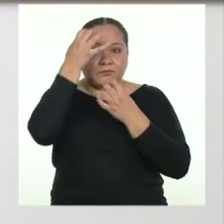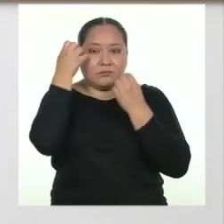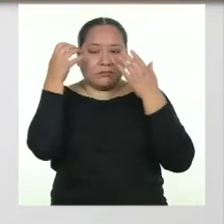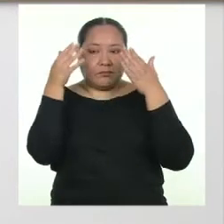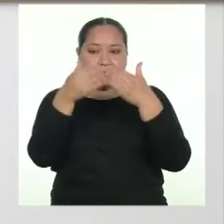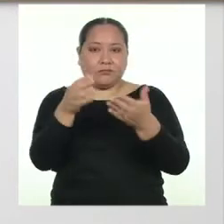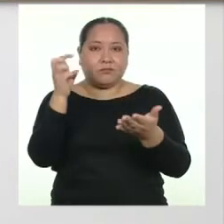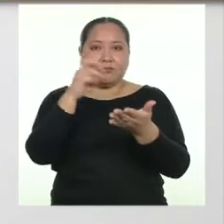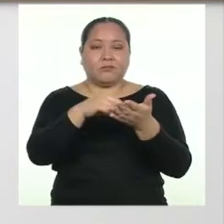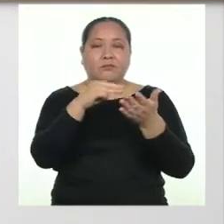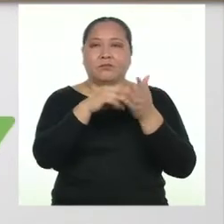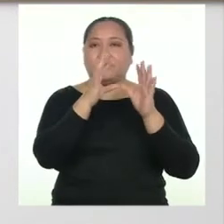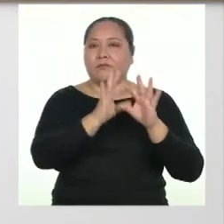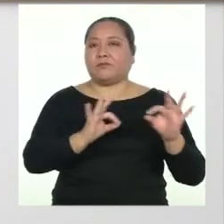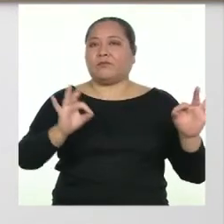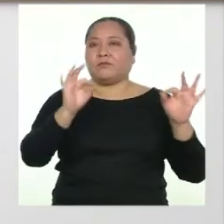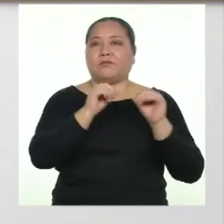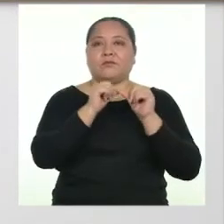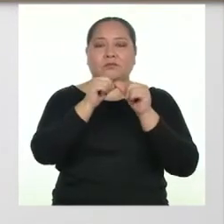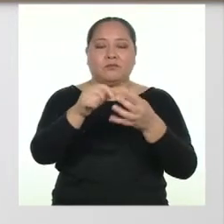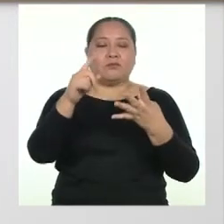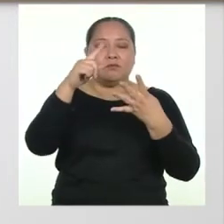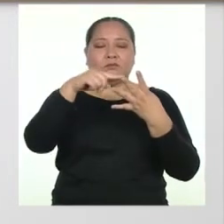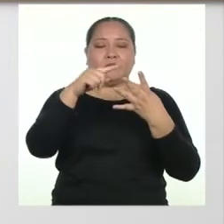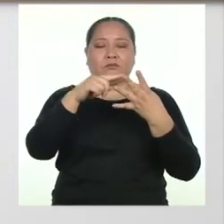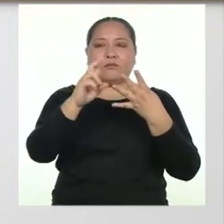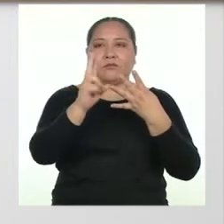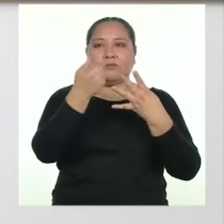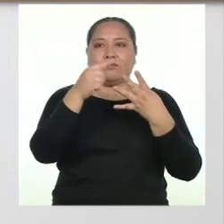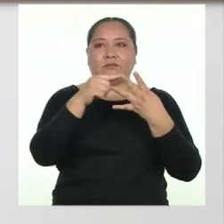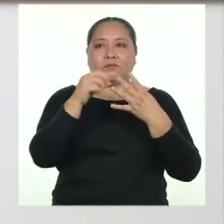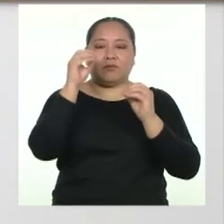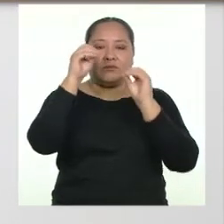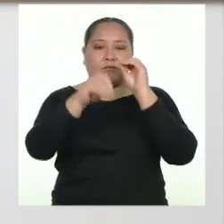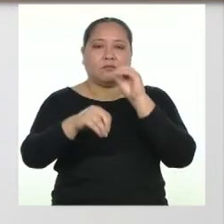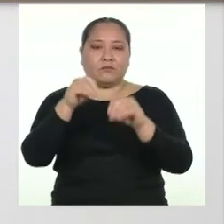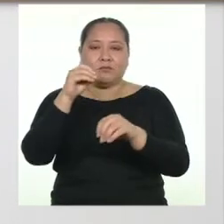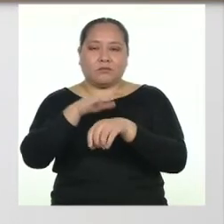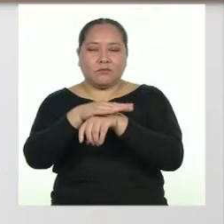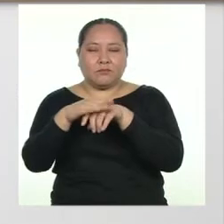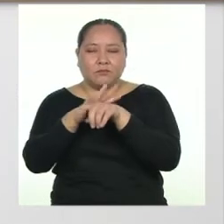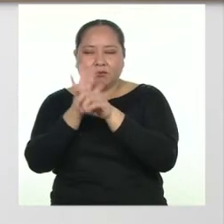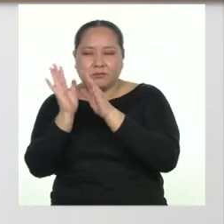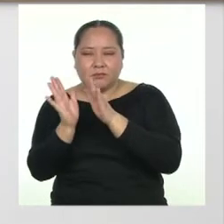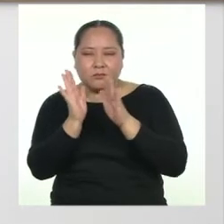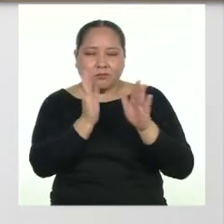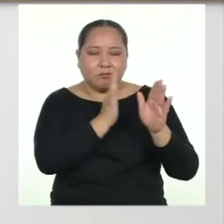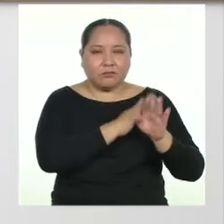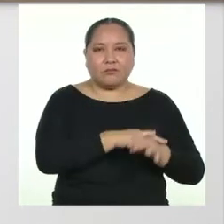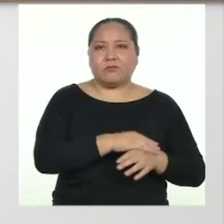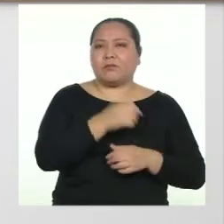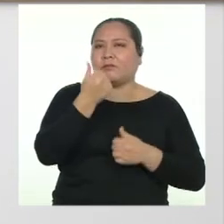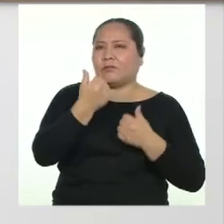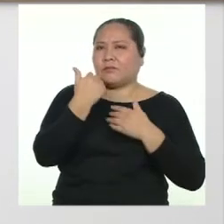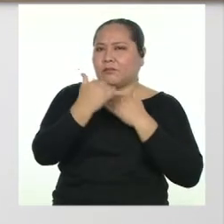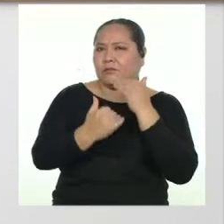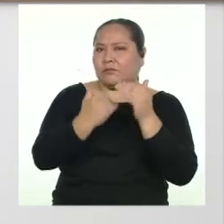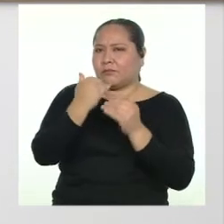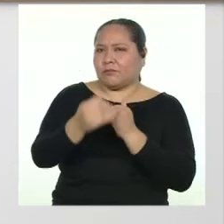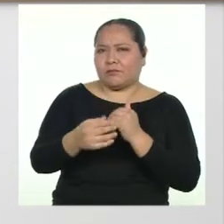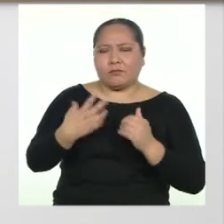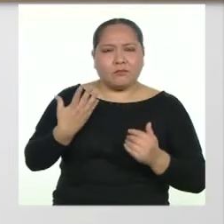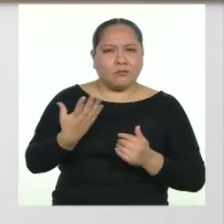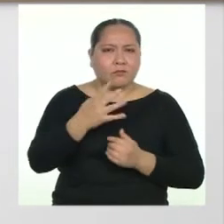más importante. Sigamos con el segundo paso, el planteamiento de la estrategia. ¿Qué pasos podríamos seguir